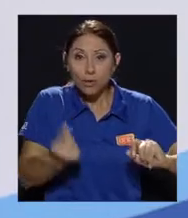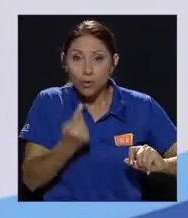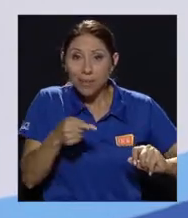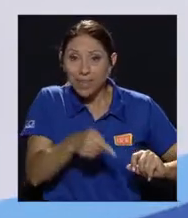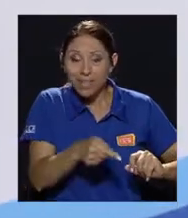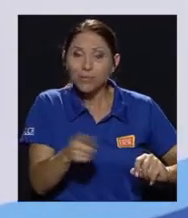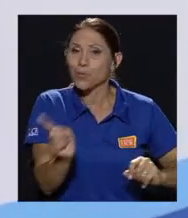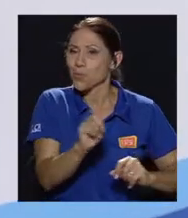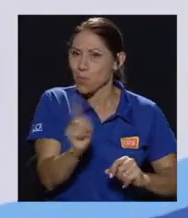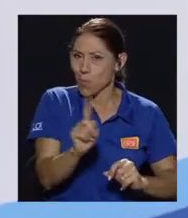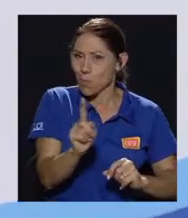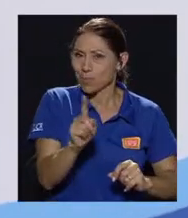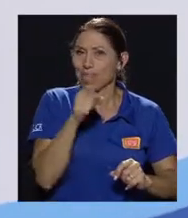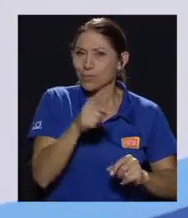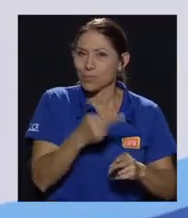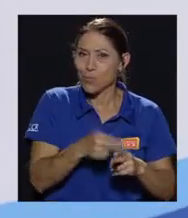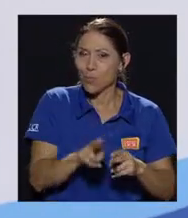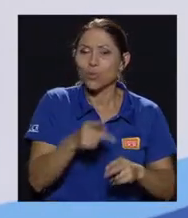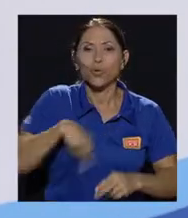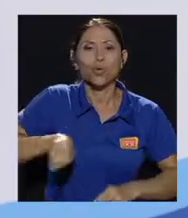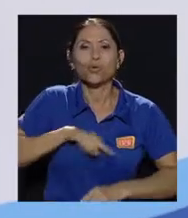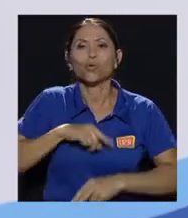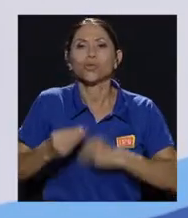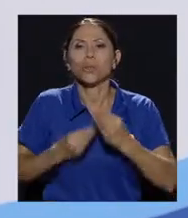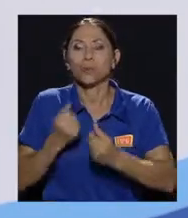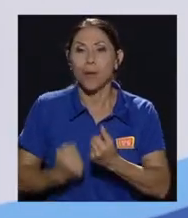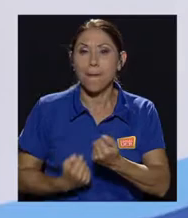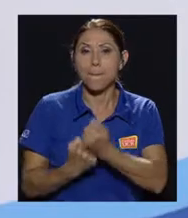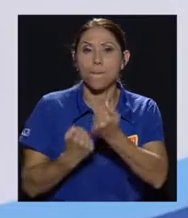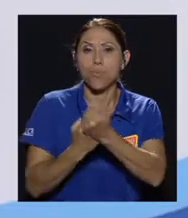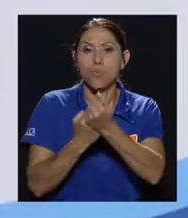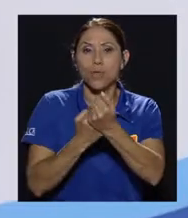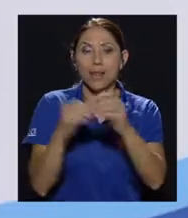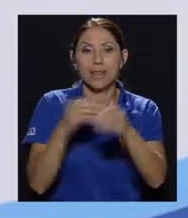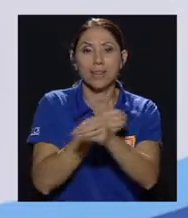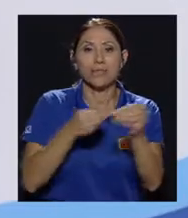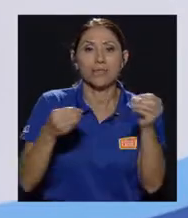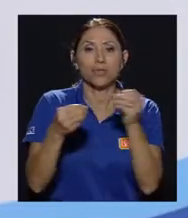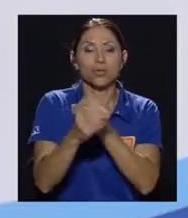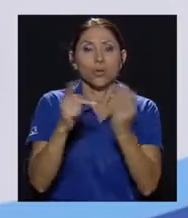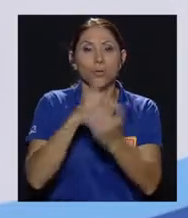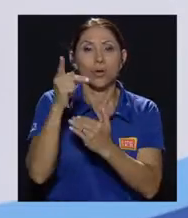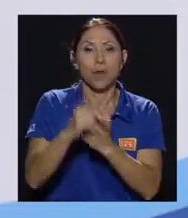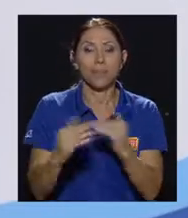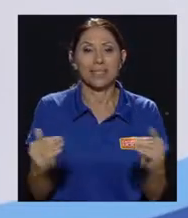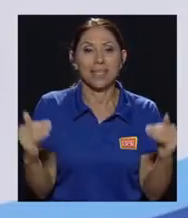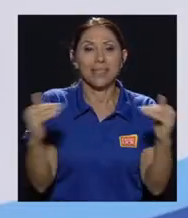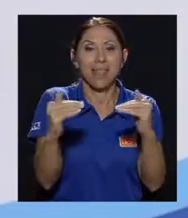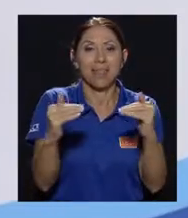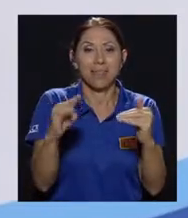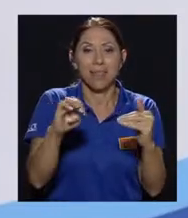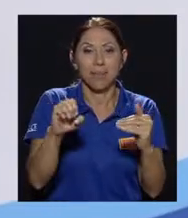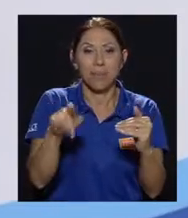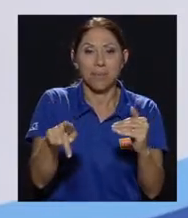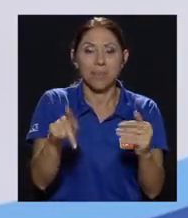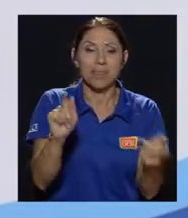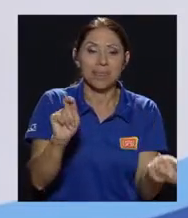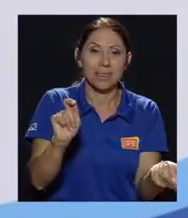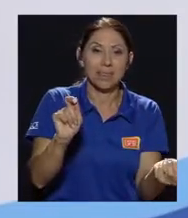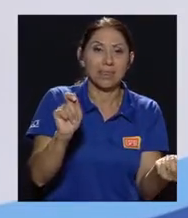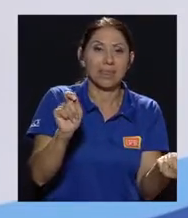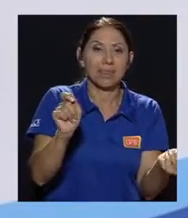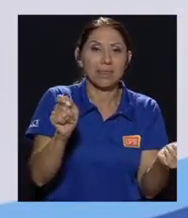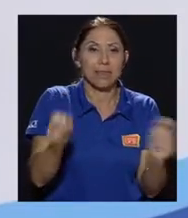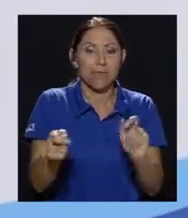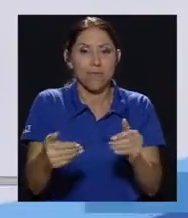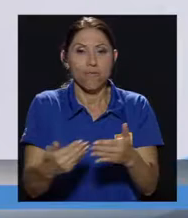es apoyar a la Dirección de Programas de Equidad del MEP en la transformación y en el fortalecimiento del